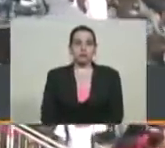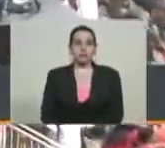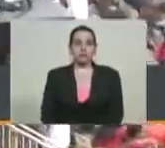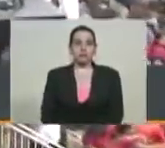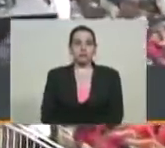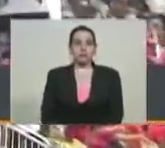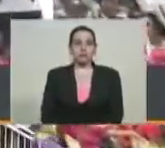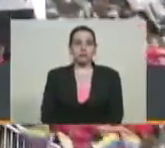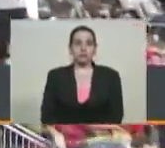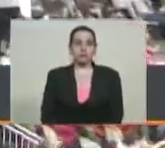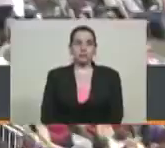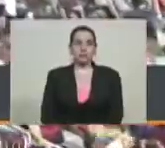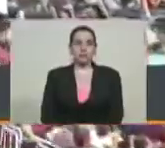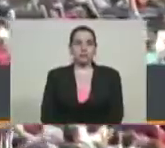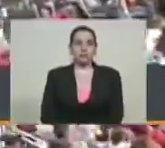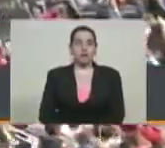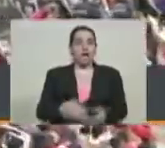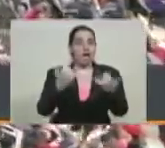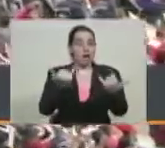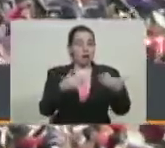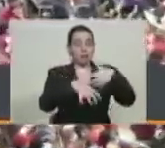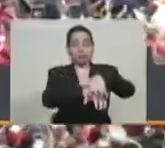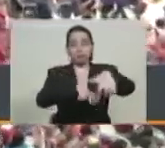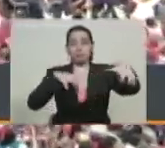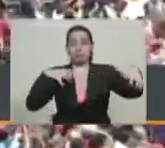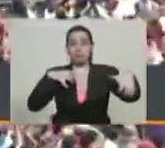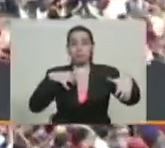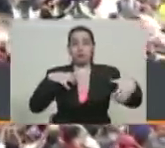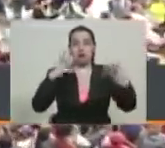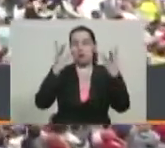¿Y va a ganar con cuántos millones de votos?